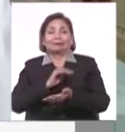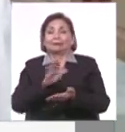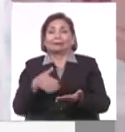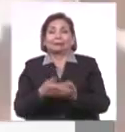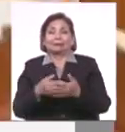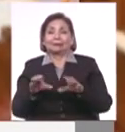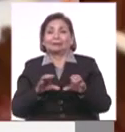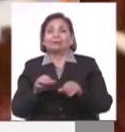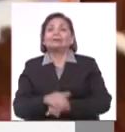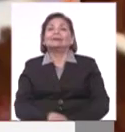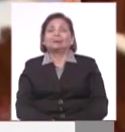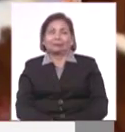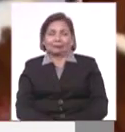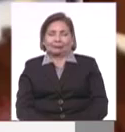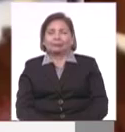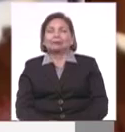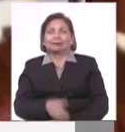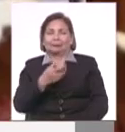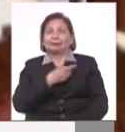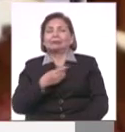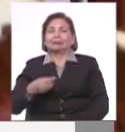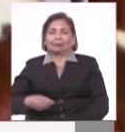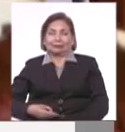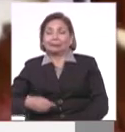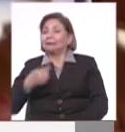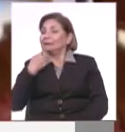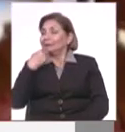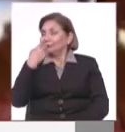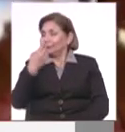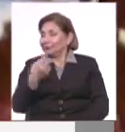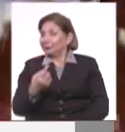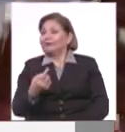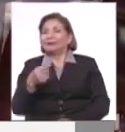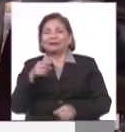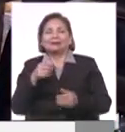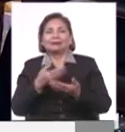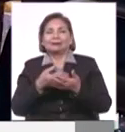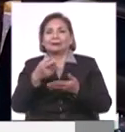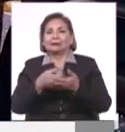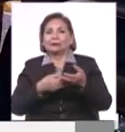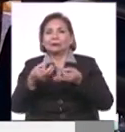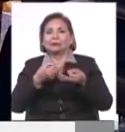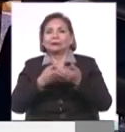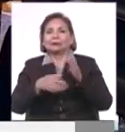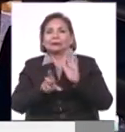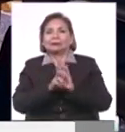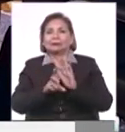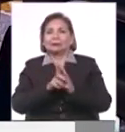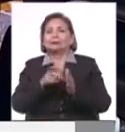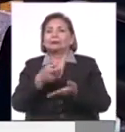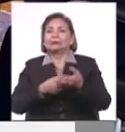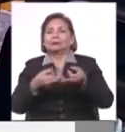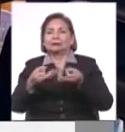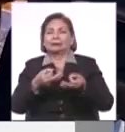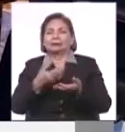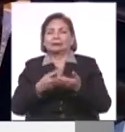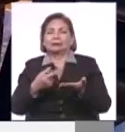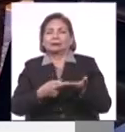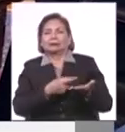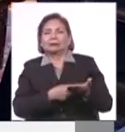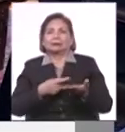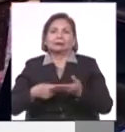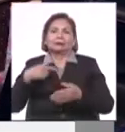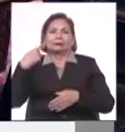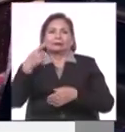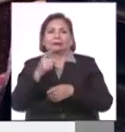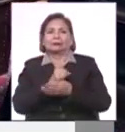el otro hospital. El director señaló que es fundamental que esta partida sea considerada en la ley de presupuesto que se debatirá en las